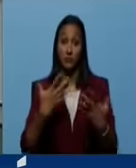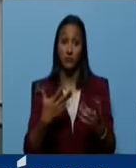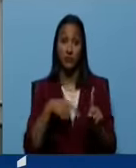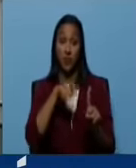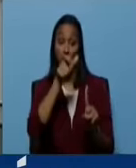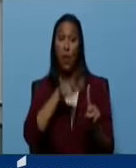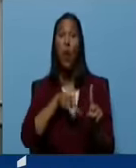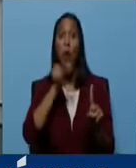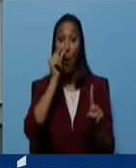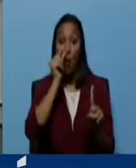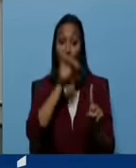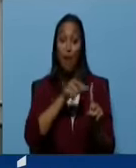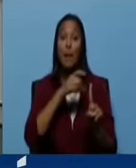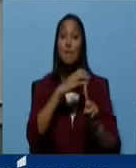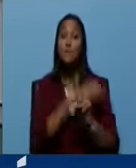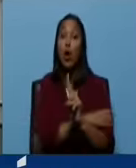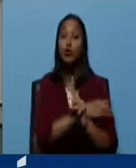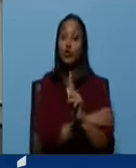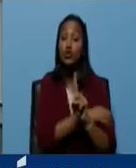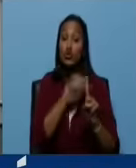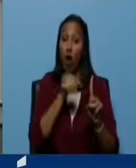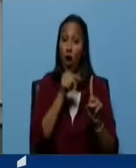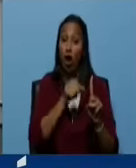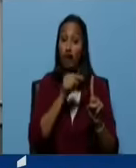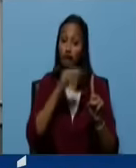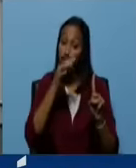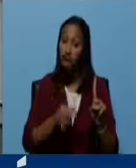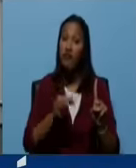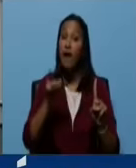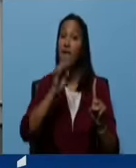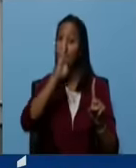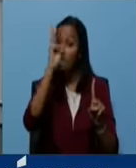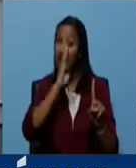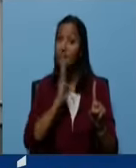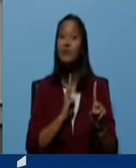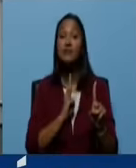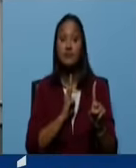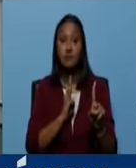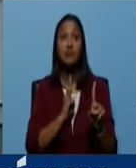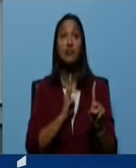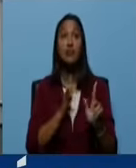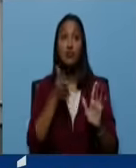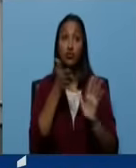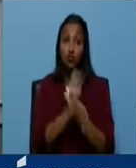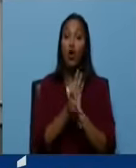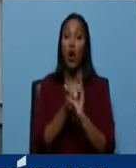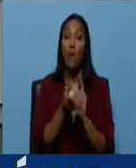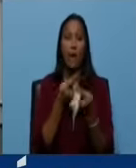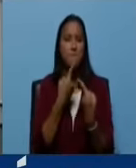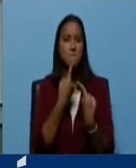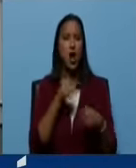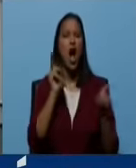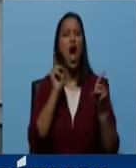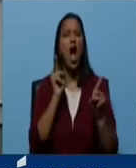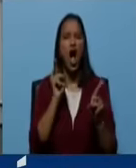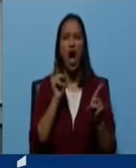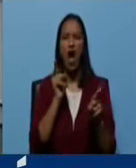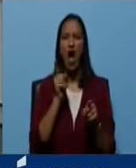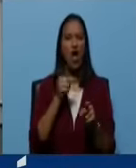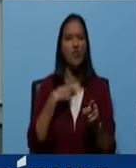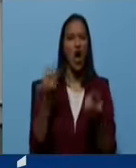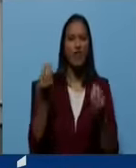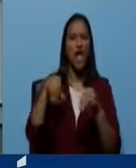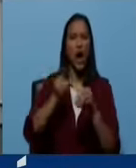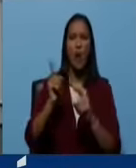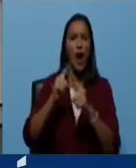extrema derecha que hizo cantos y apologías al fascismo en su momento.